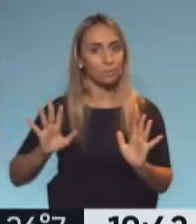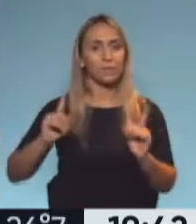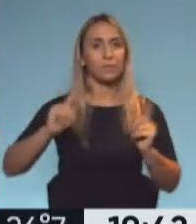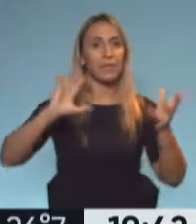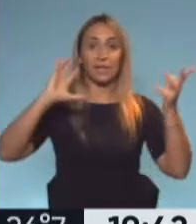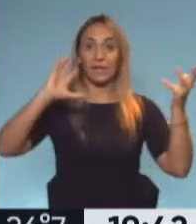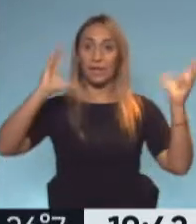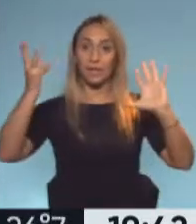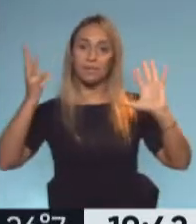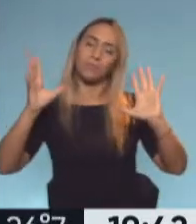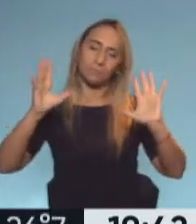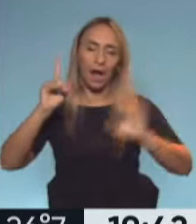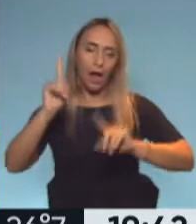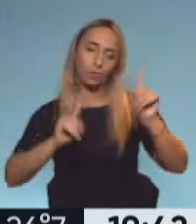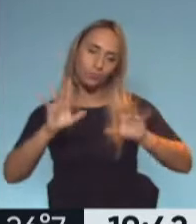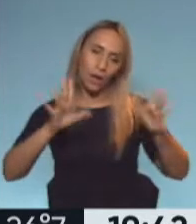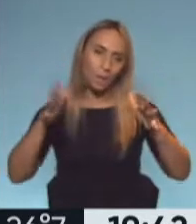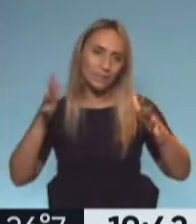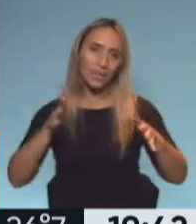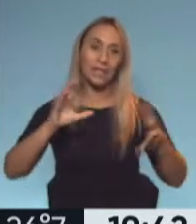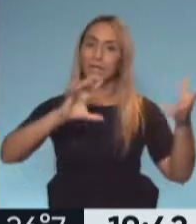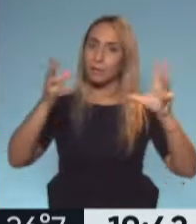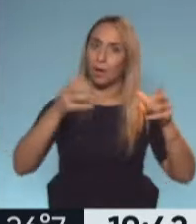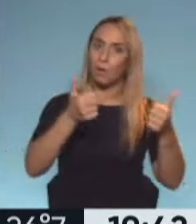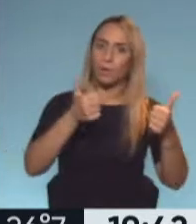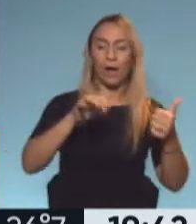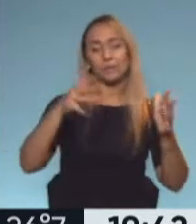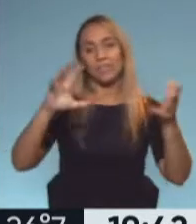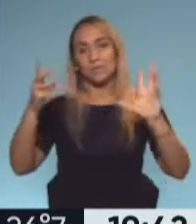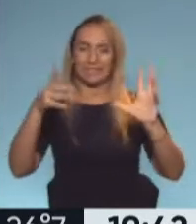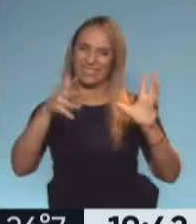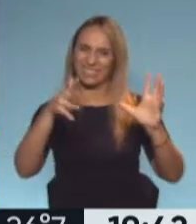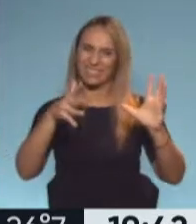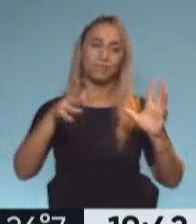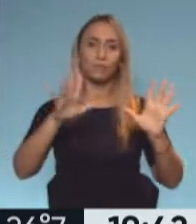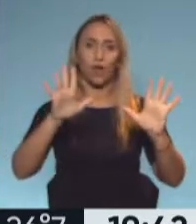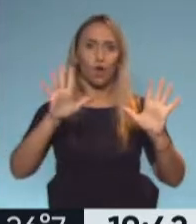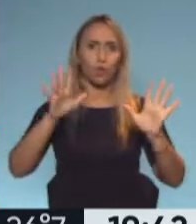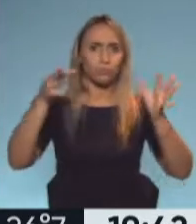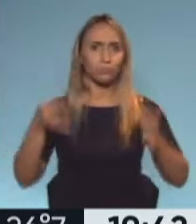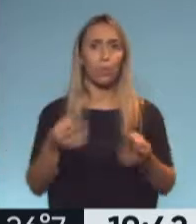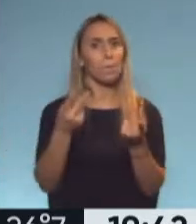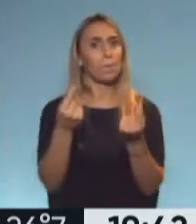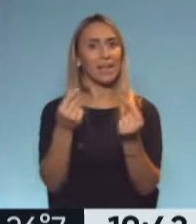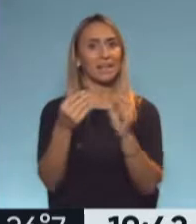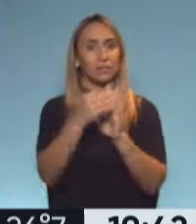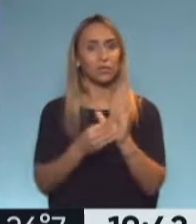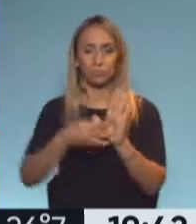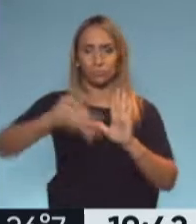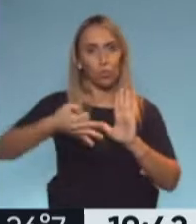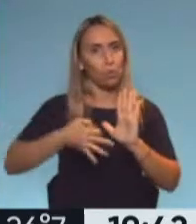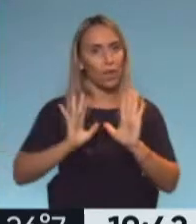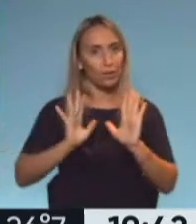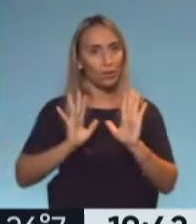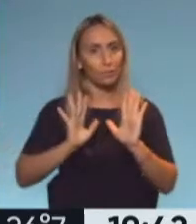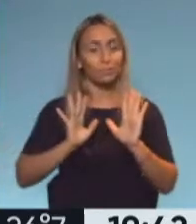años, en algunos casos buenos, en otros medios, con un escenario de muy buenos precios, y esto ha